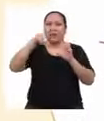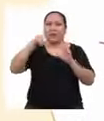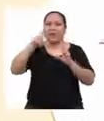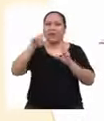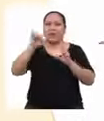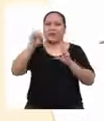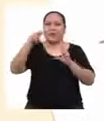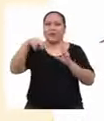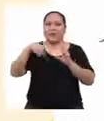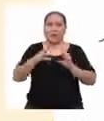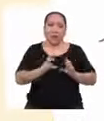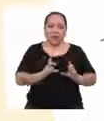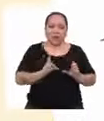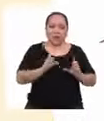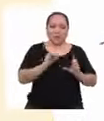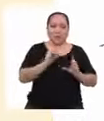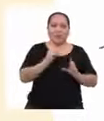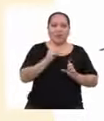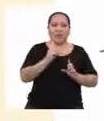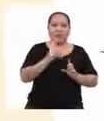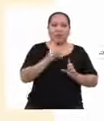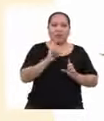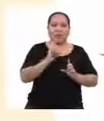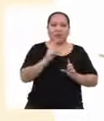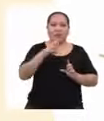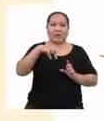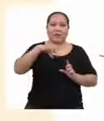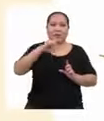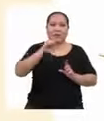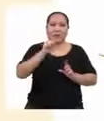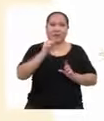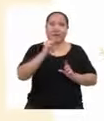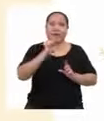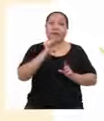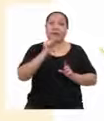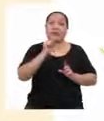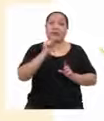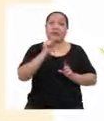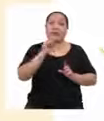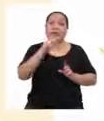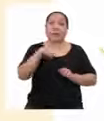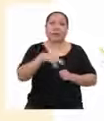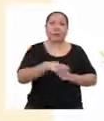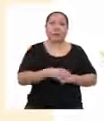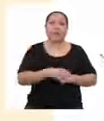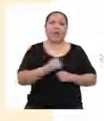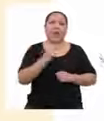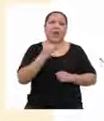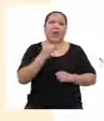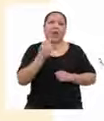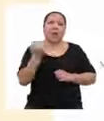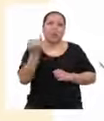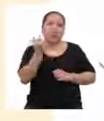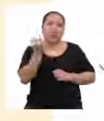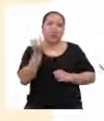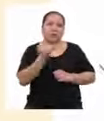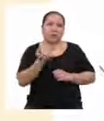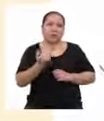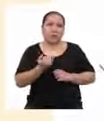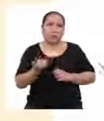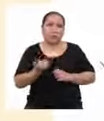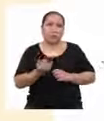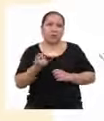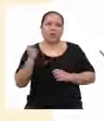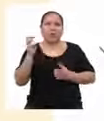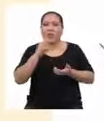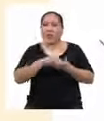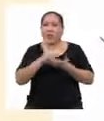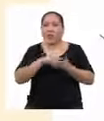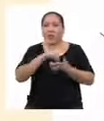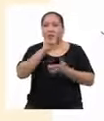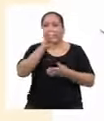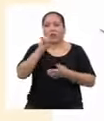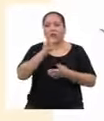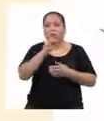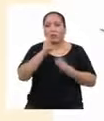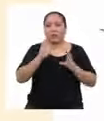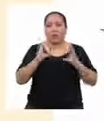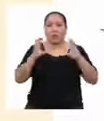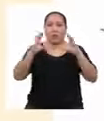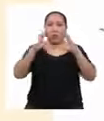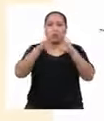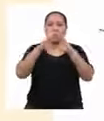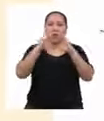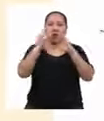dispersión. También están los gráficos en algunas figuras geométricas. El más usado de este grupo es el